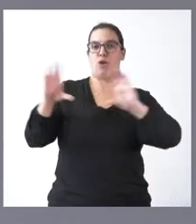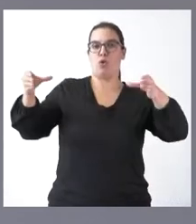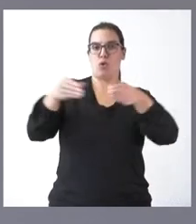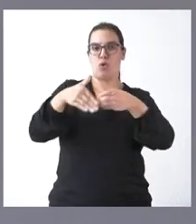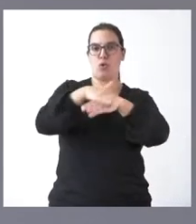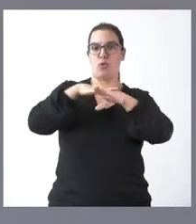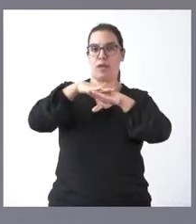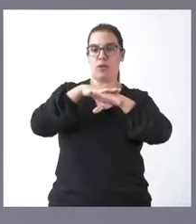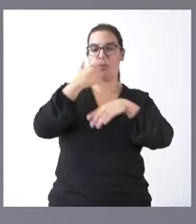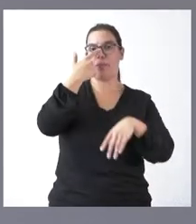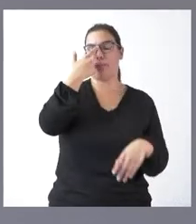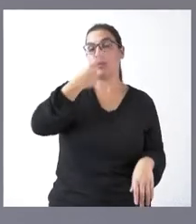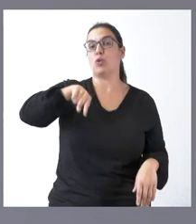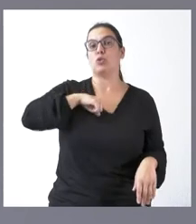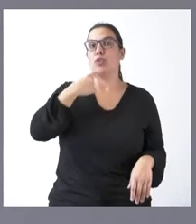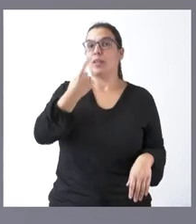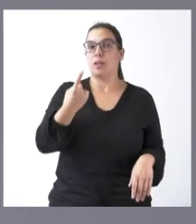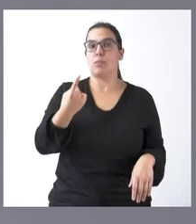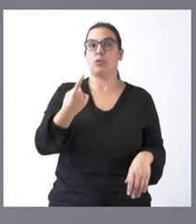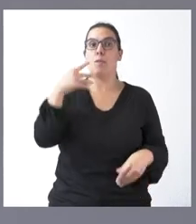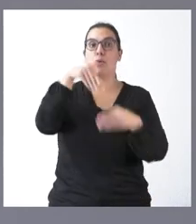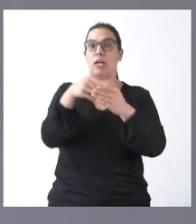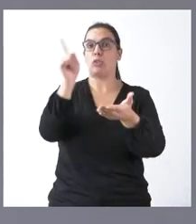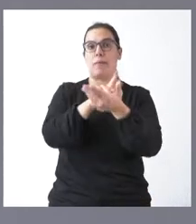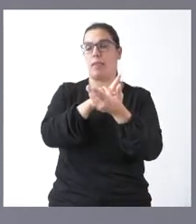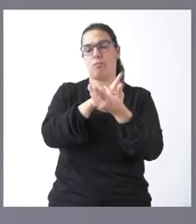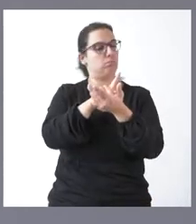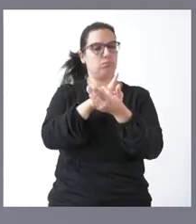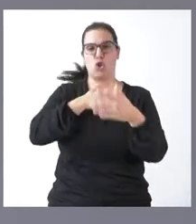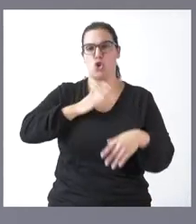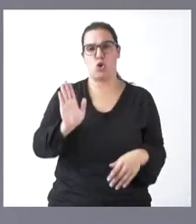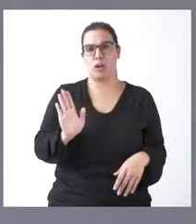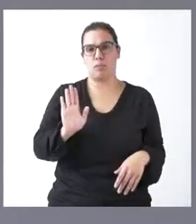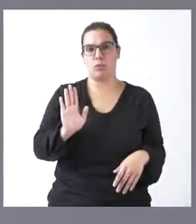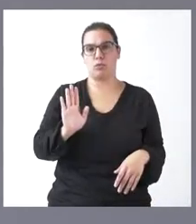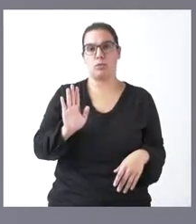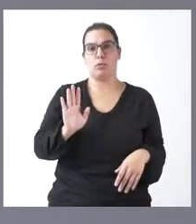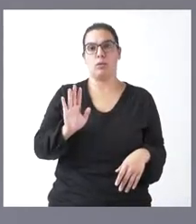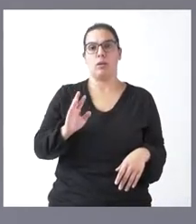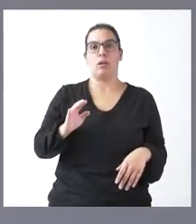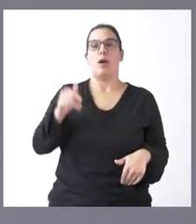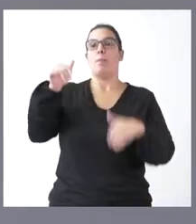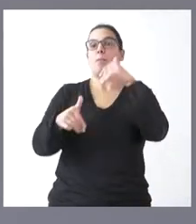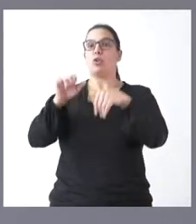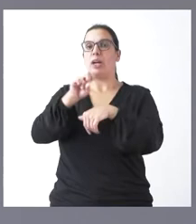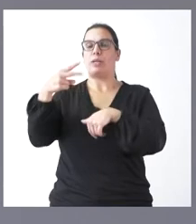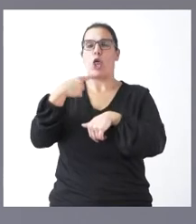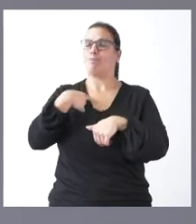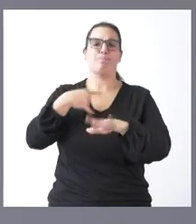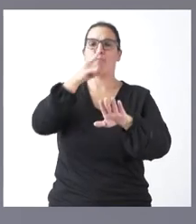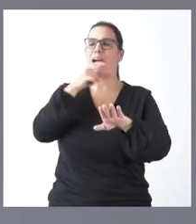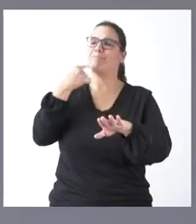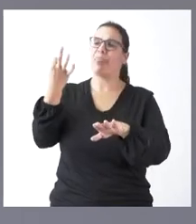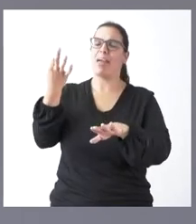dijimos que la alternativa no era volver a votar la alternativa no era decirle a la gente que sabía equivocado votando y